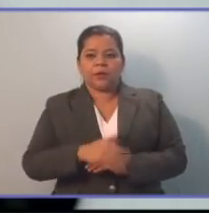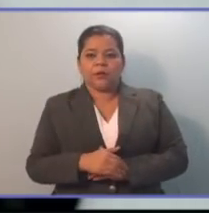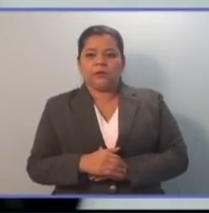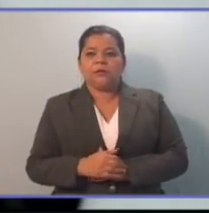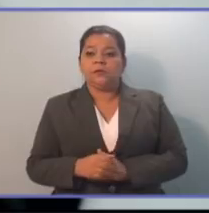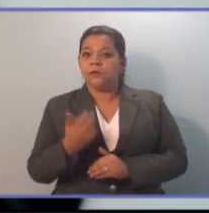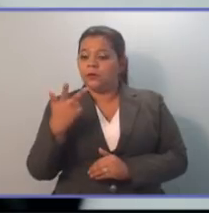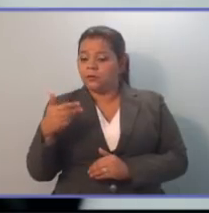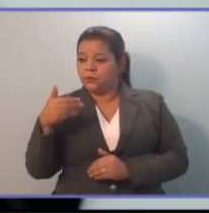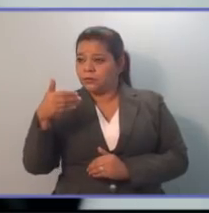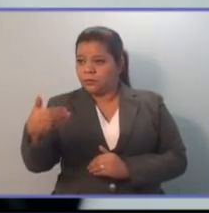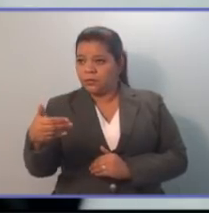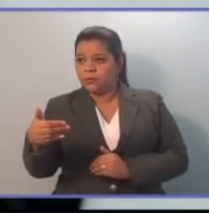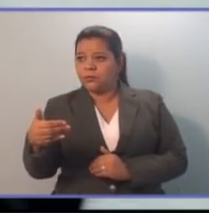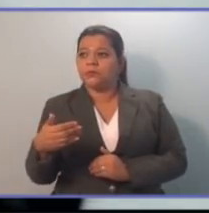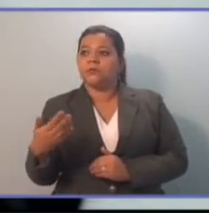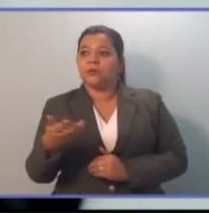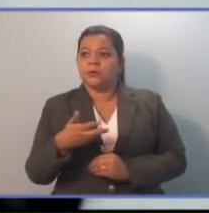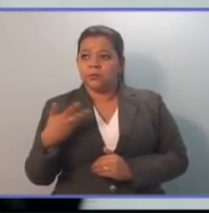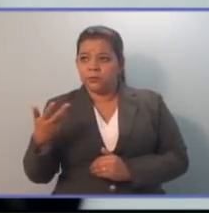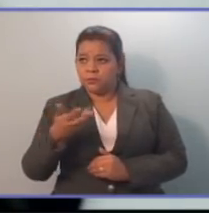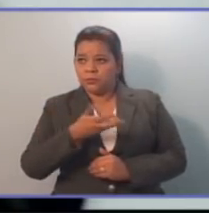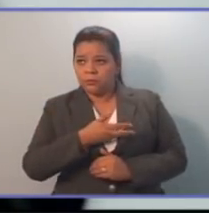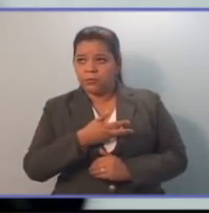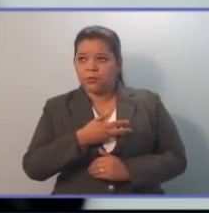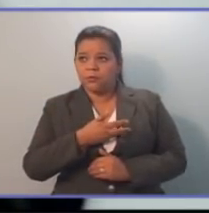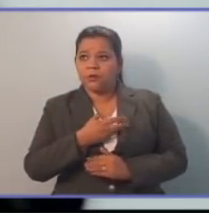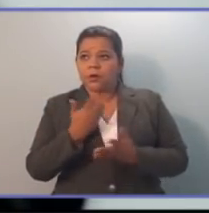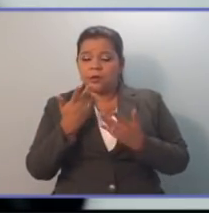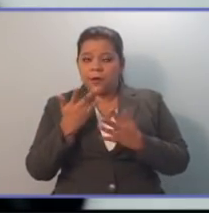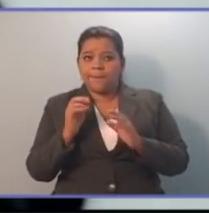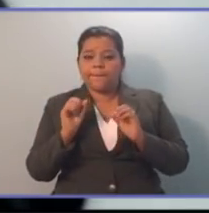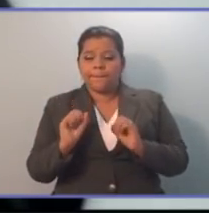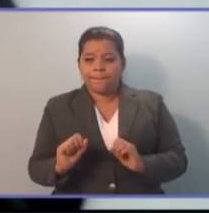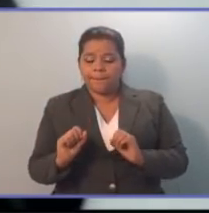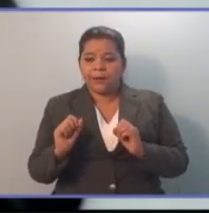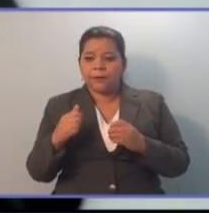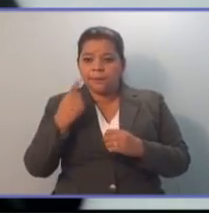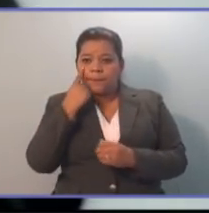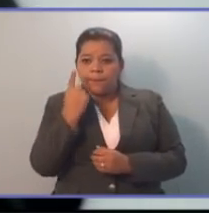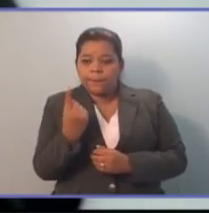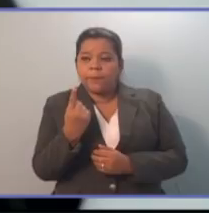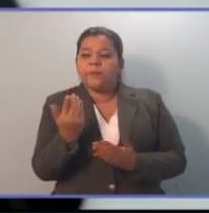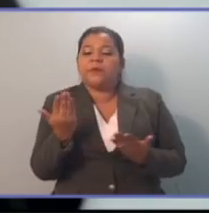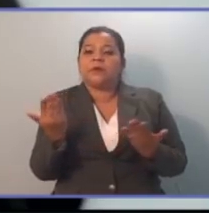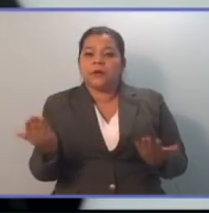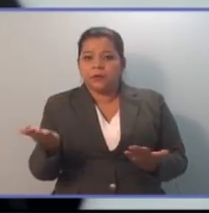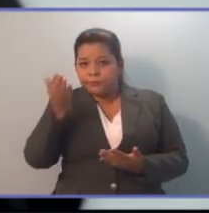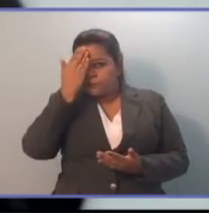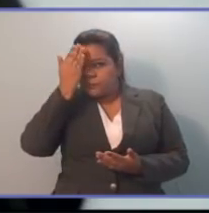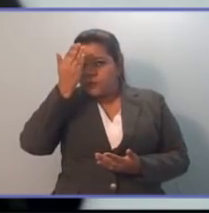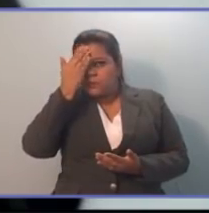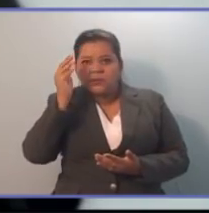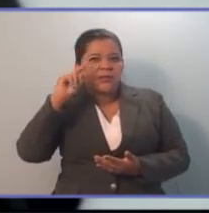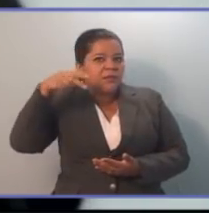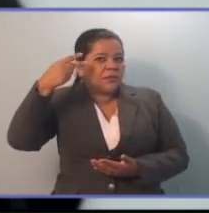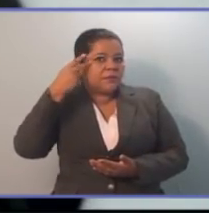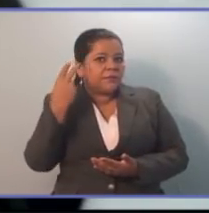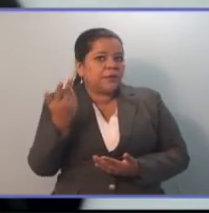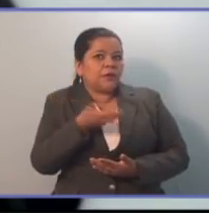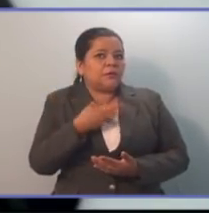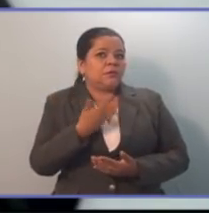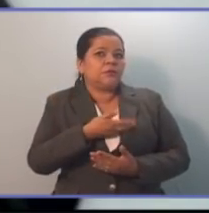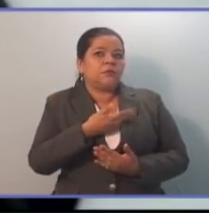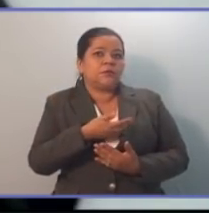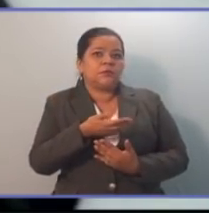3 años sin ese estilo y lo relato para que vean también que sé qué es lo que es estar